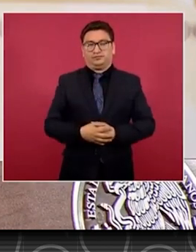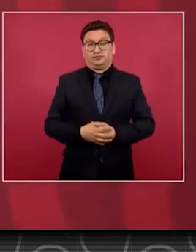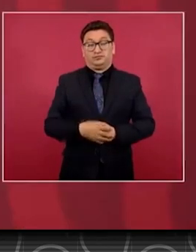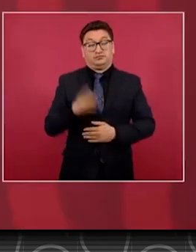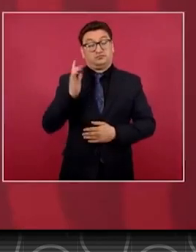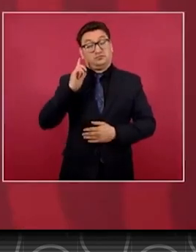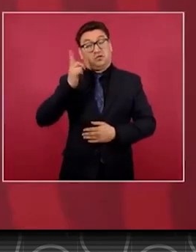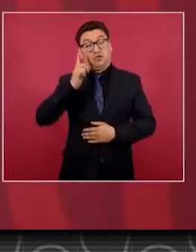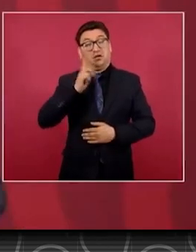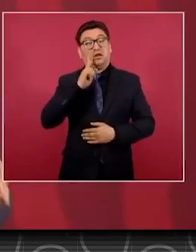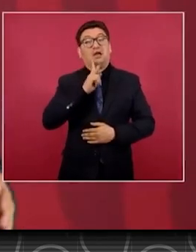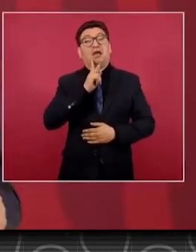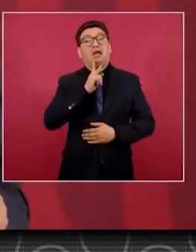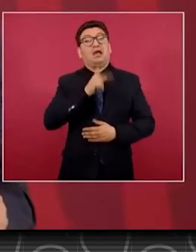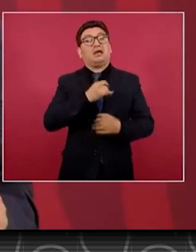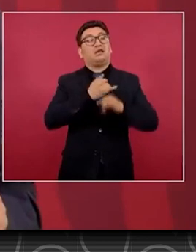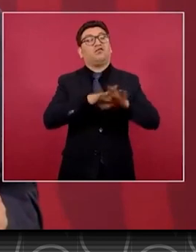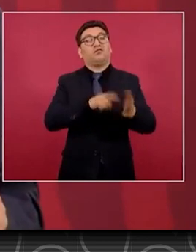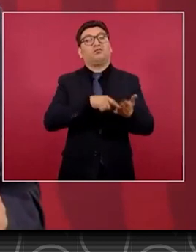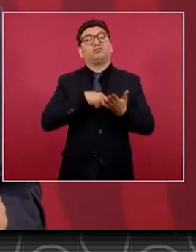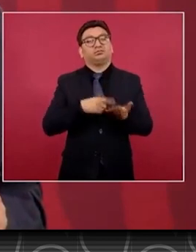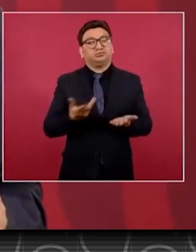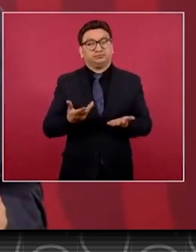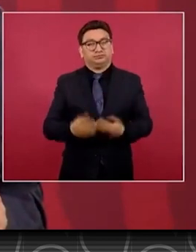Ojalá y informe,